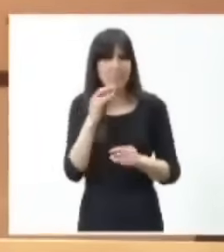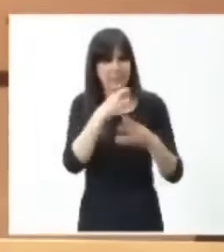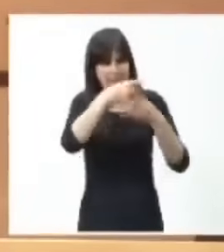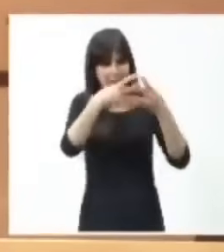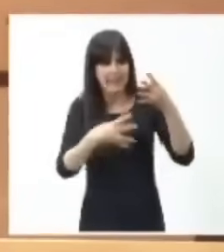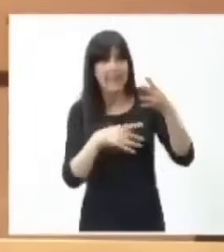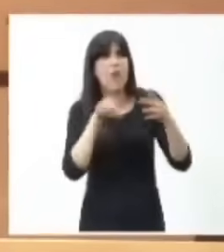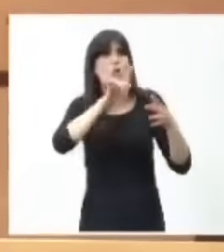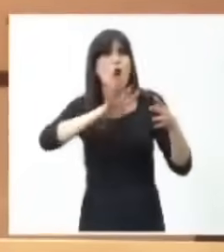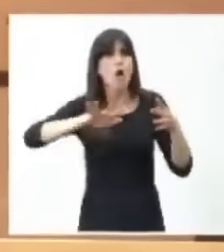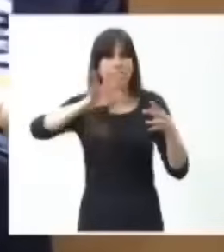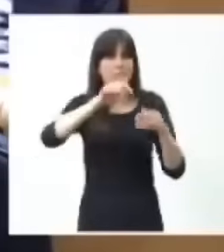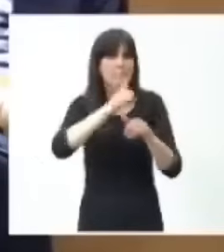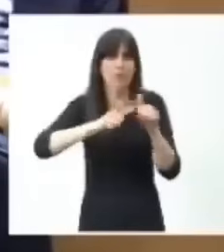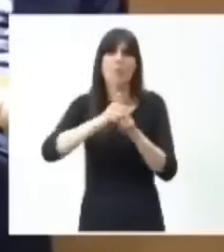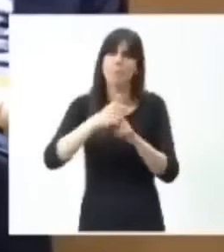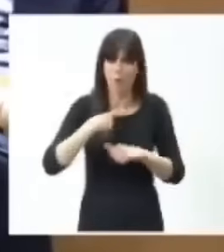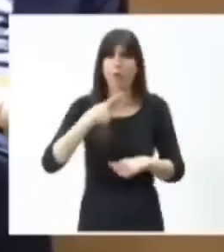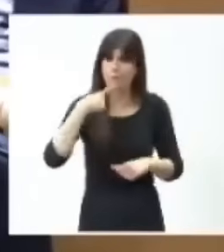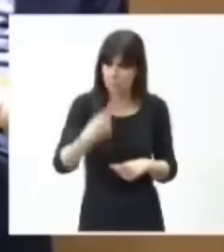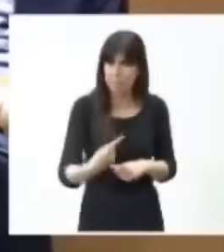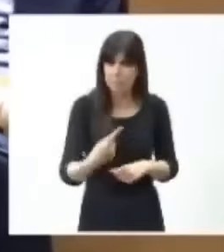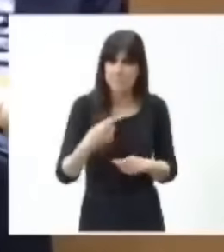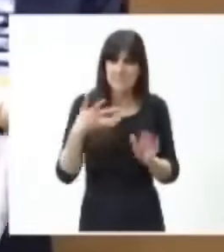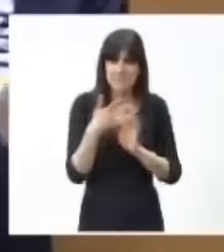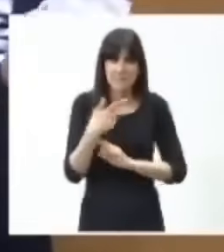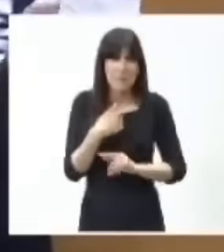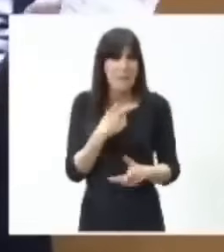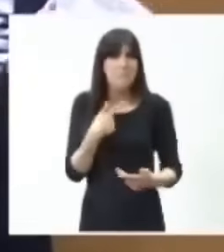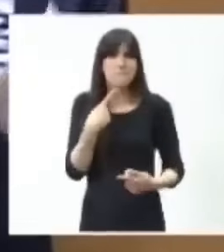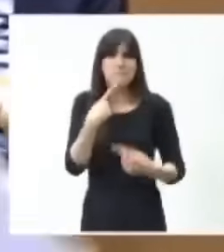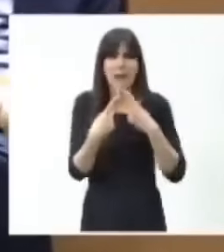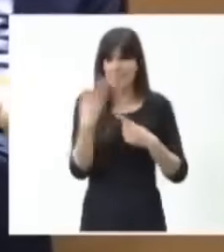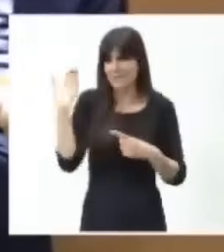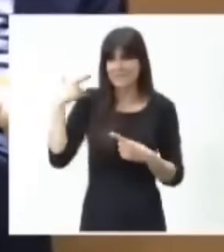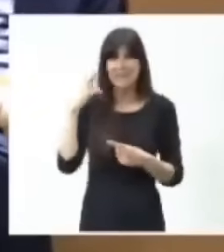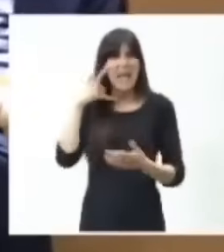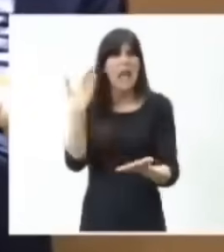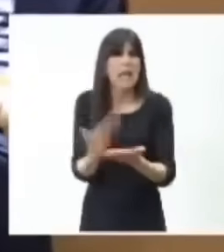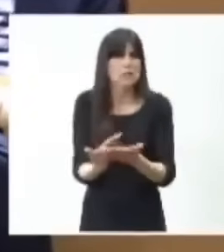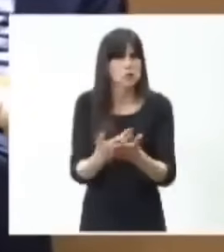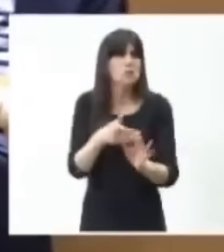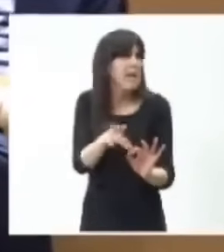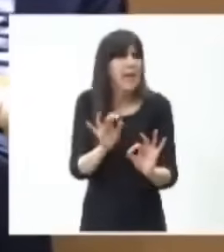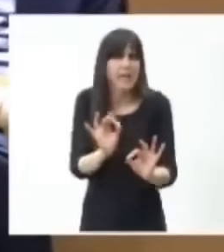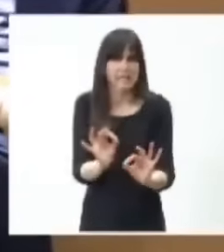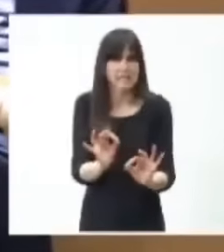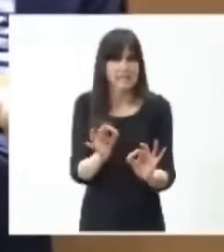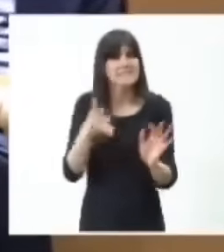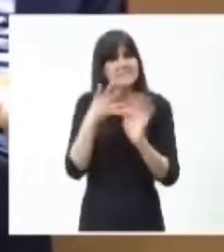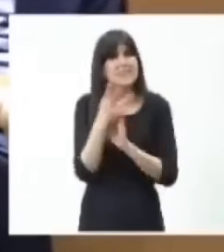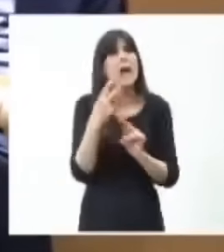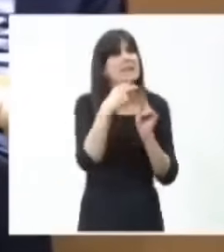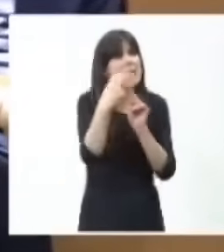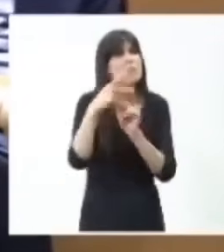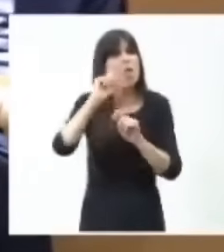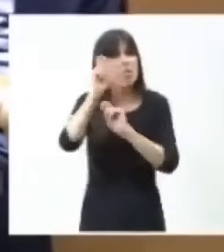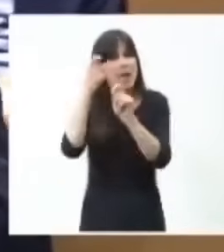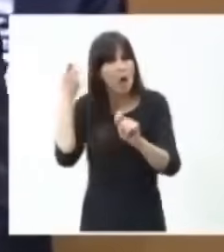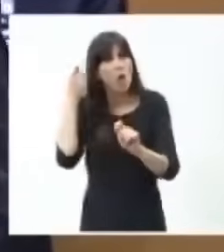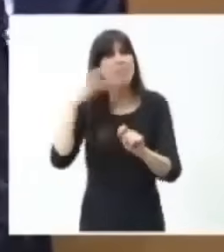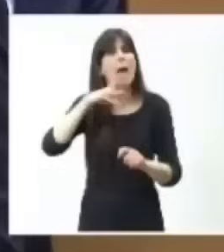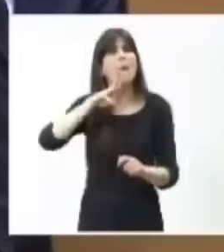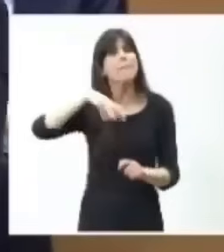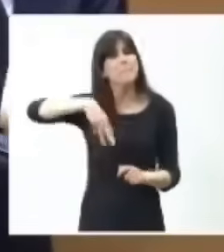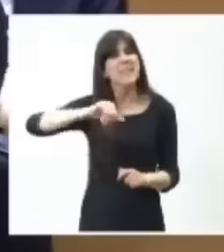de los territorios que son prioritarios, pero más allá de mis palabras, los hechos están muy claros. Todos los tramos entre Zaragoza y